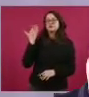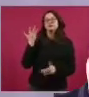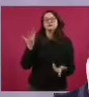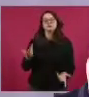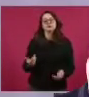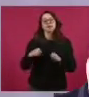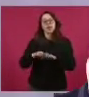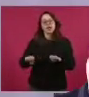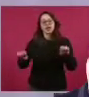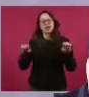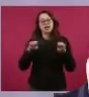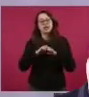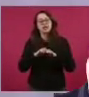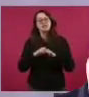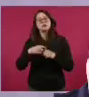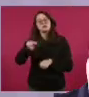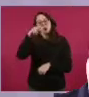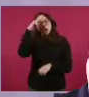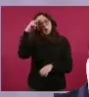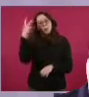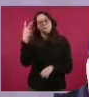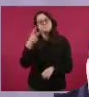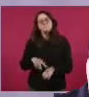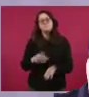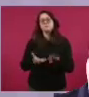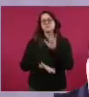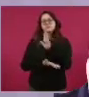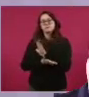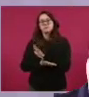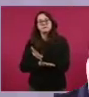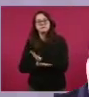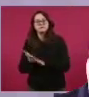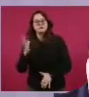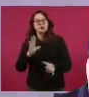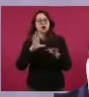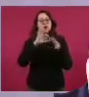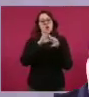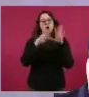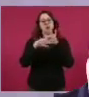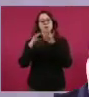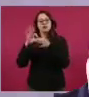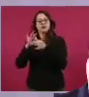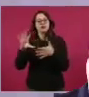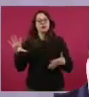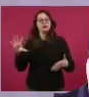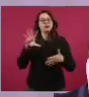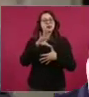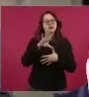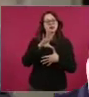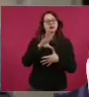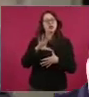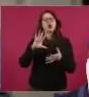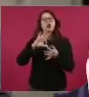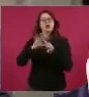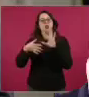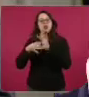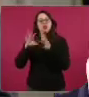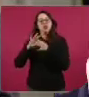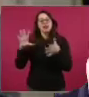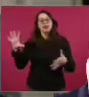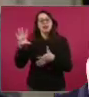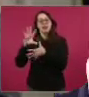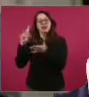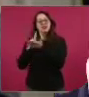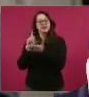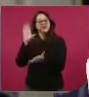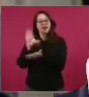mexicanas a los Juegos Panamericanos y a los Juegos Parapanamericanos que se celebraron en Santiago de Chile.